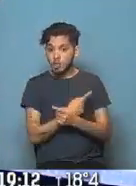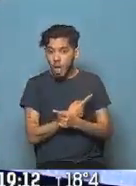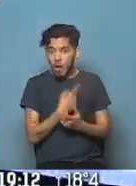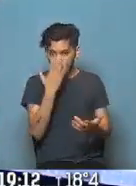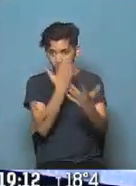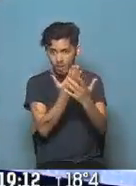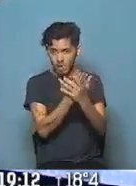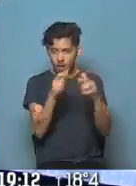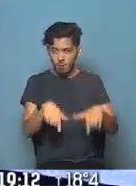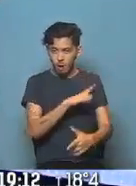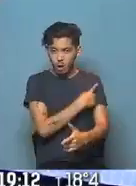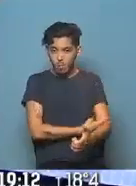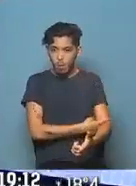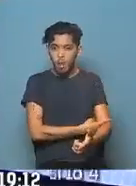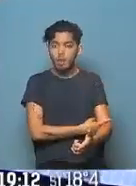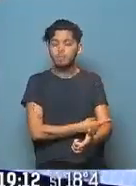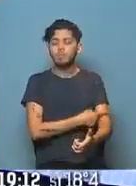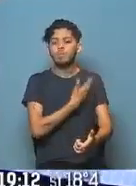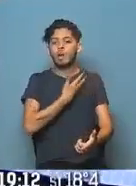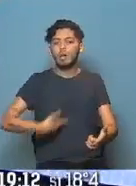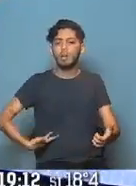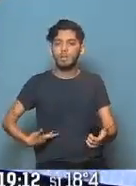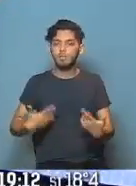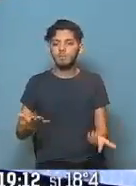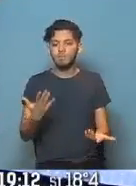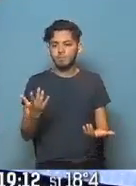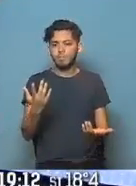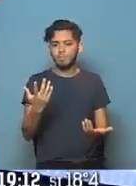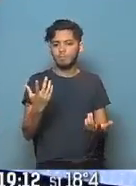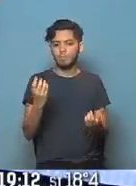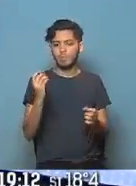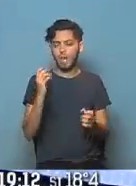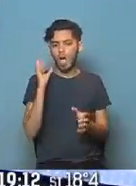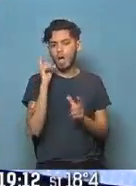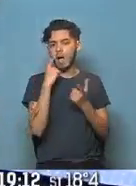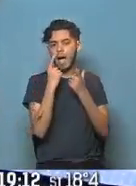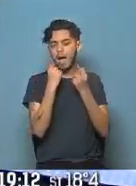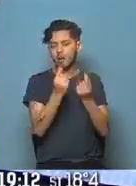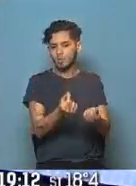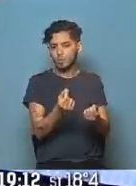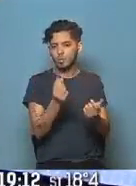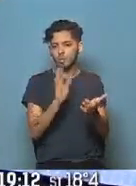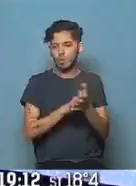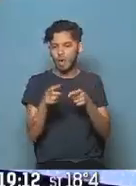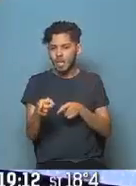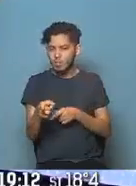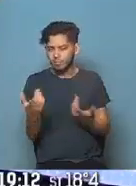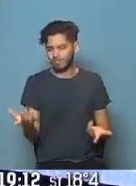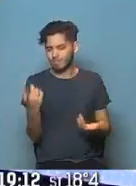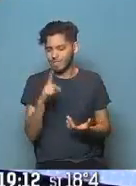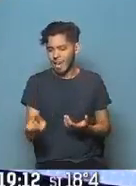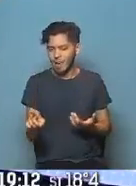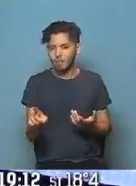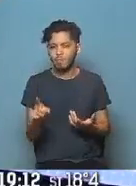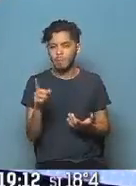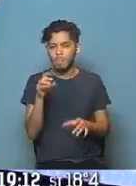enfrentamos al poder que hoy gobierna en la Argentina, se nos acuse de esa circunstancia. Y por el otro lado, usted fíjese lo que